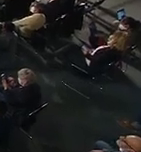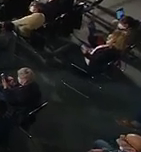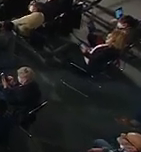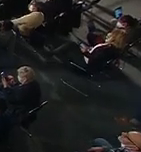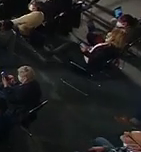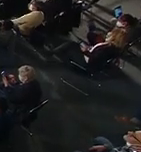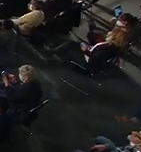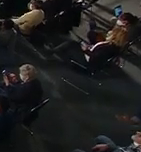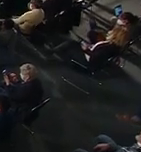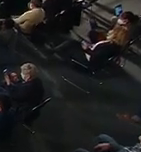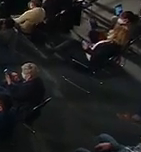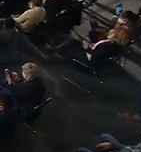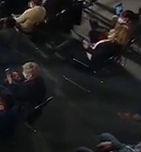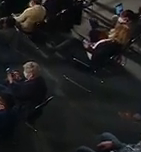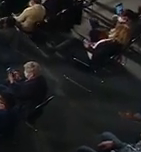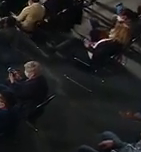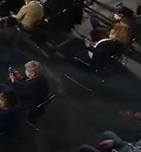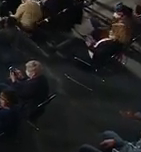que